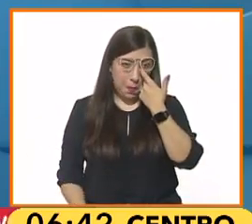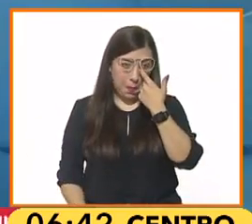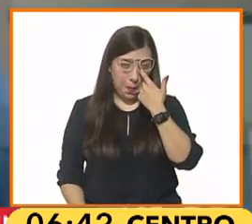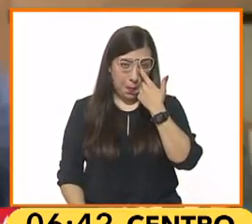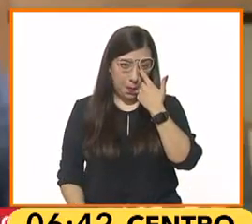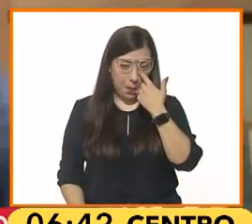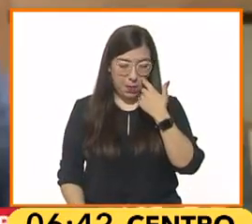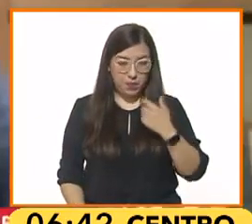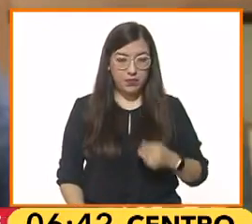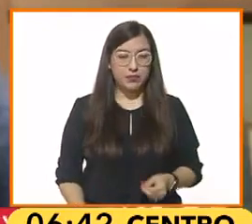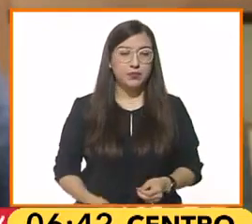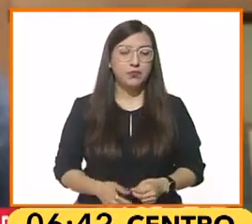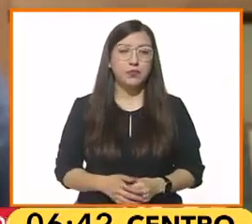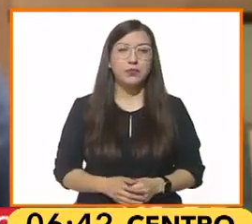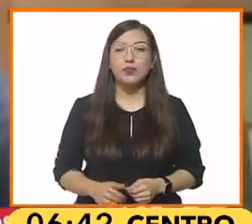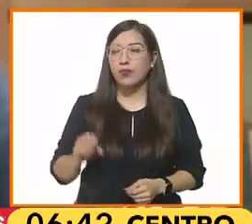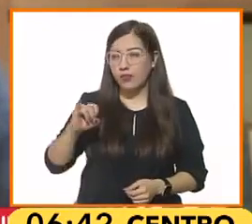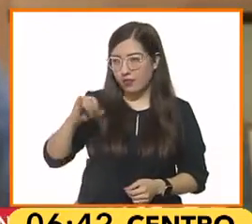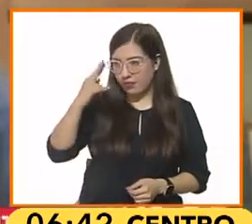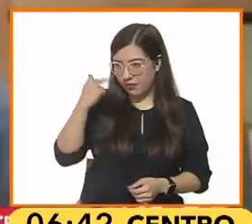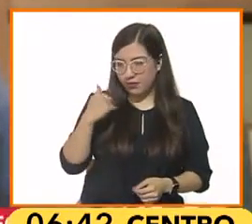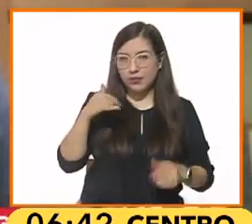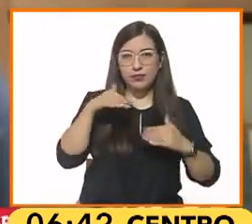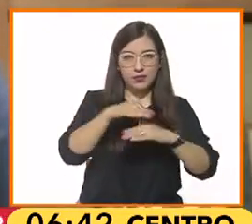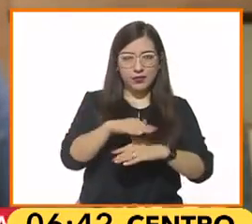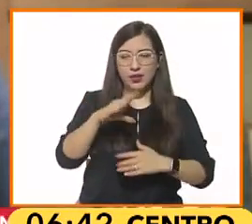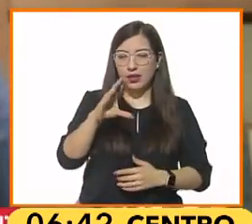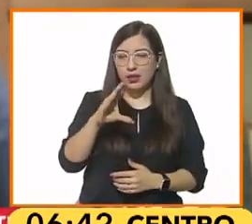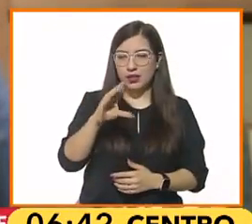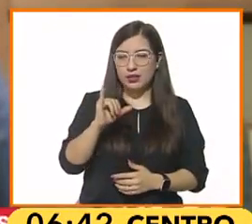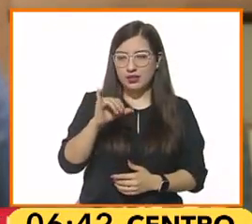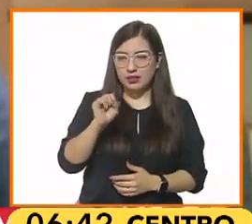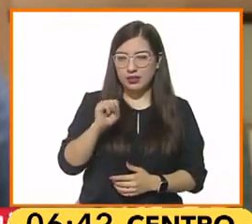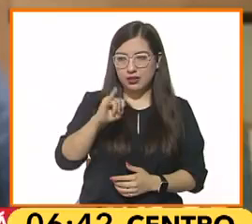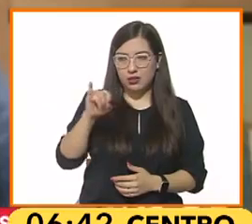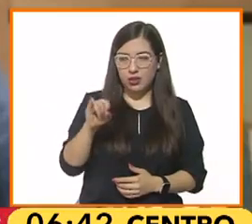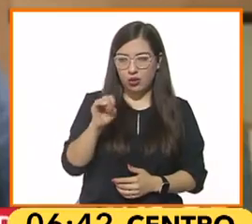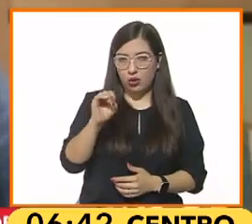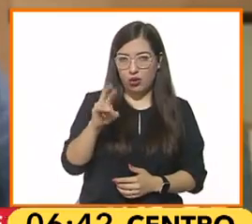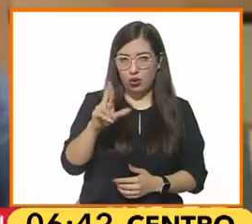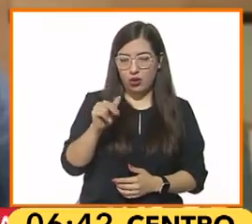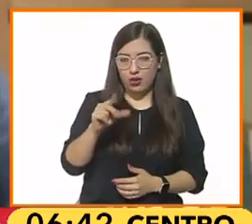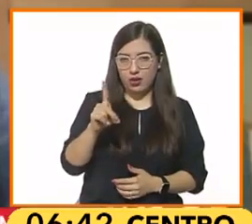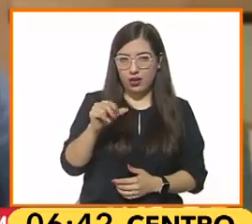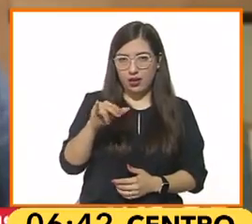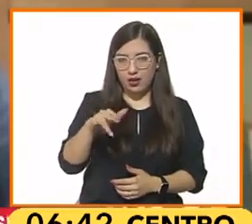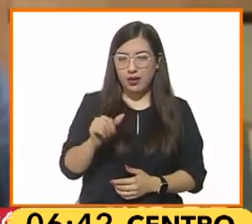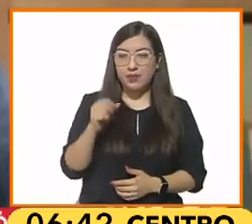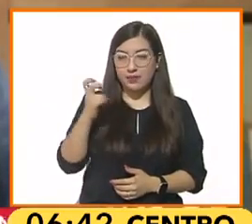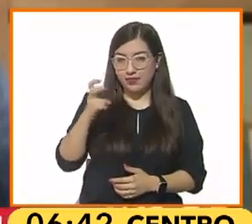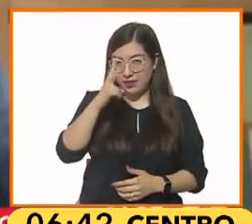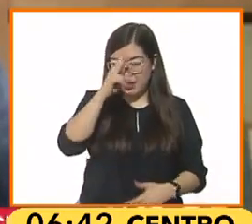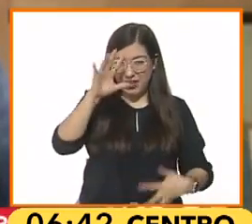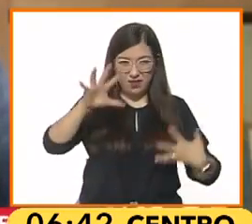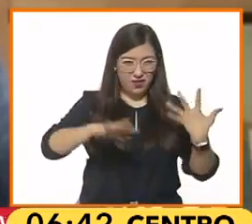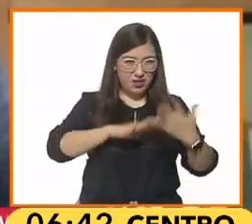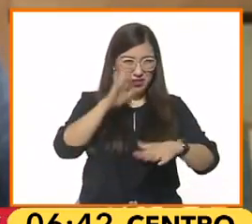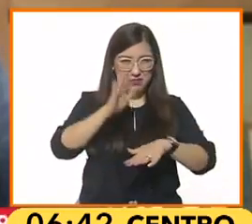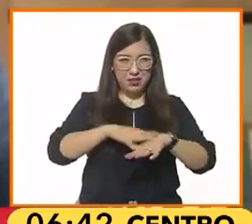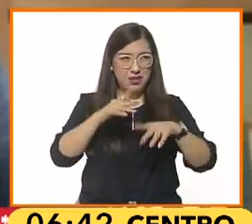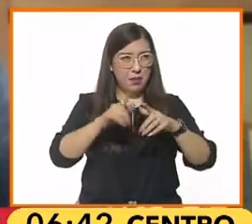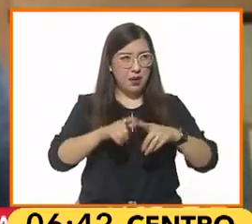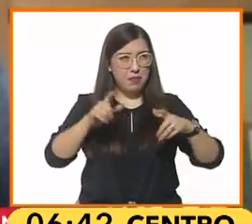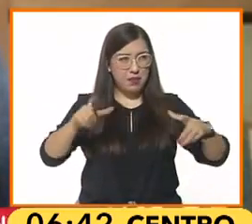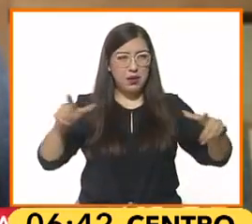efecto, lo que dicen de Cisjordania es cierto y la violencia se ha extendido prácticamente desde que empezó la guerra en Gaza.